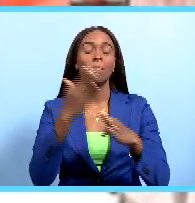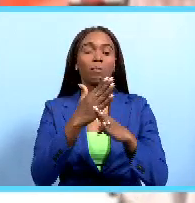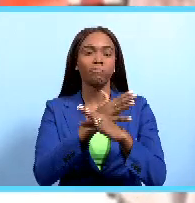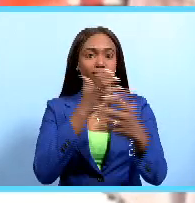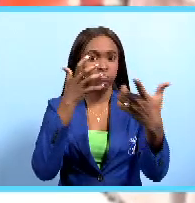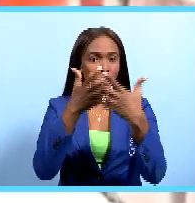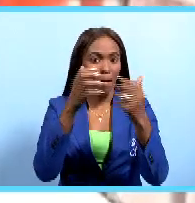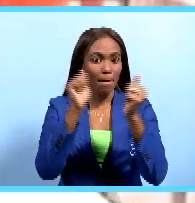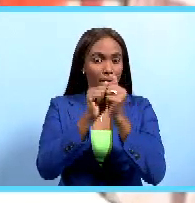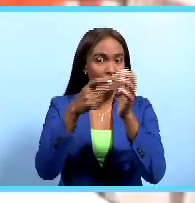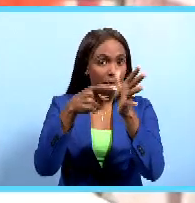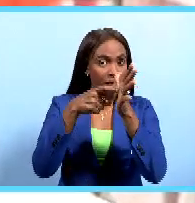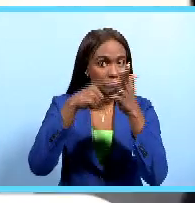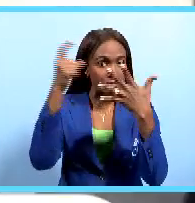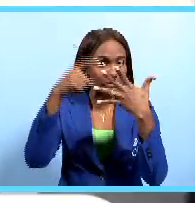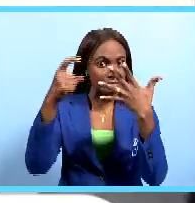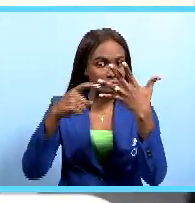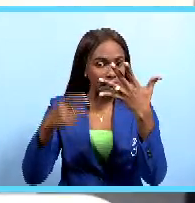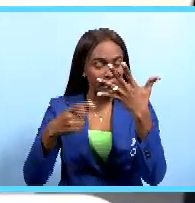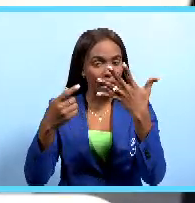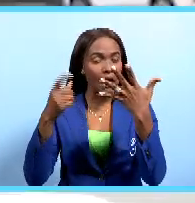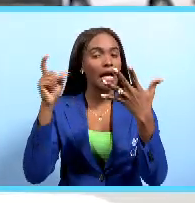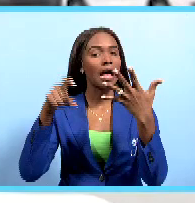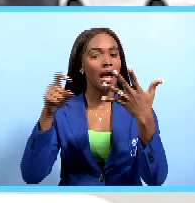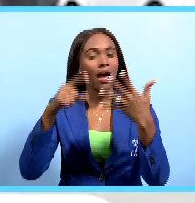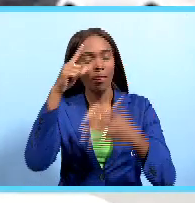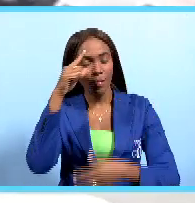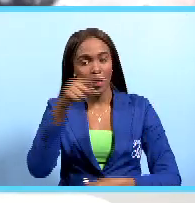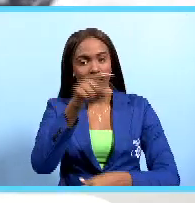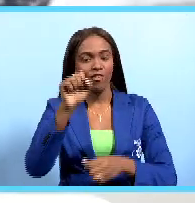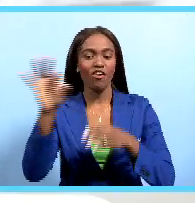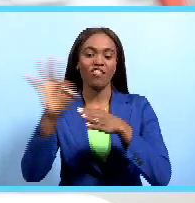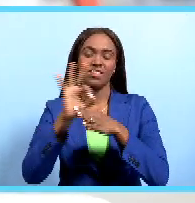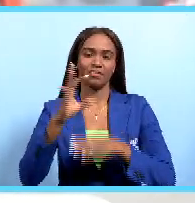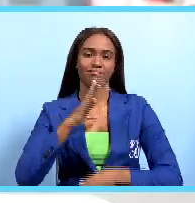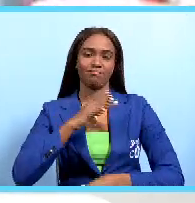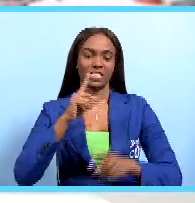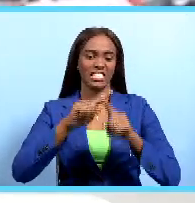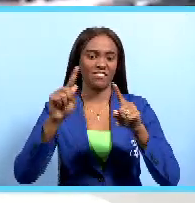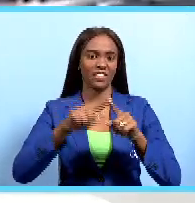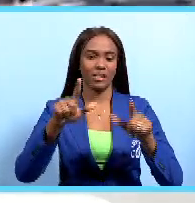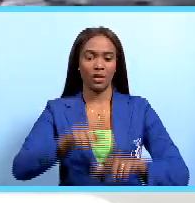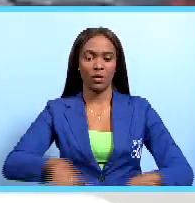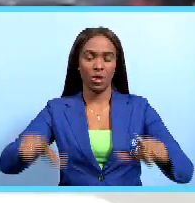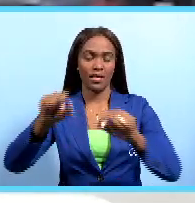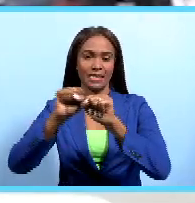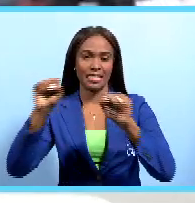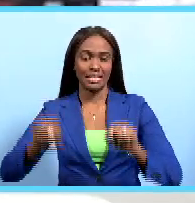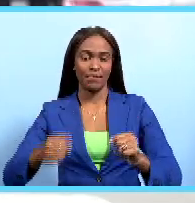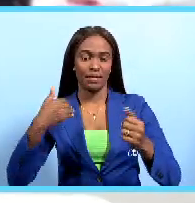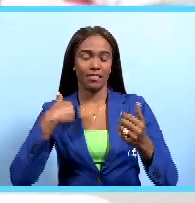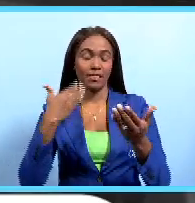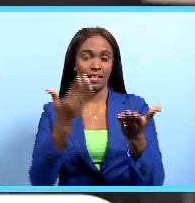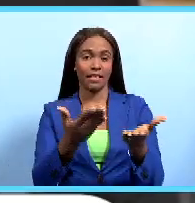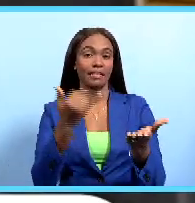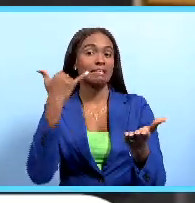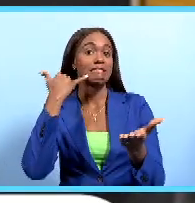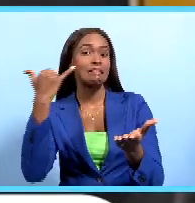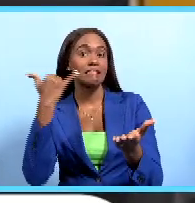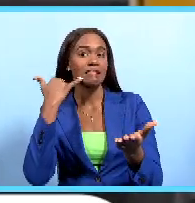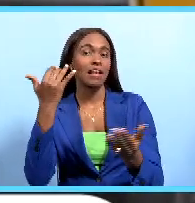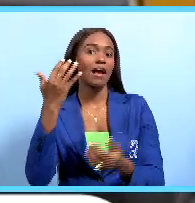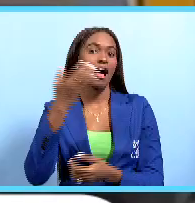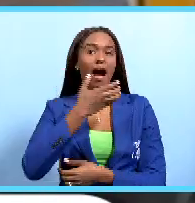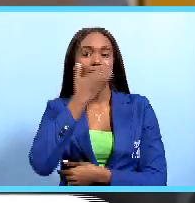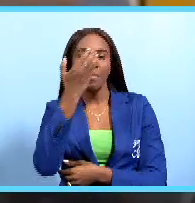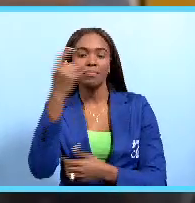con los más exigentes requerimientos necesarios para que funcione en los principales sistemas operativos que usan los smartphones Apple y